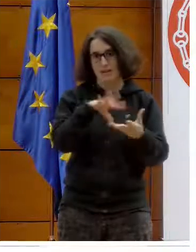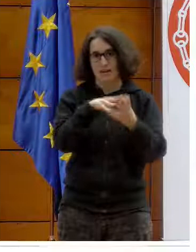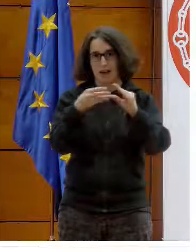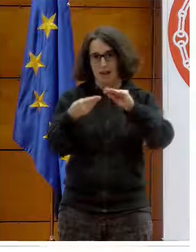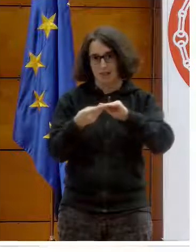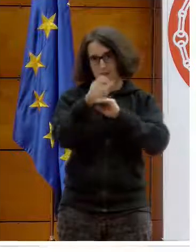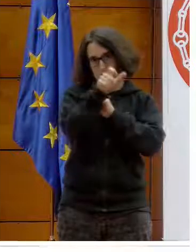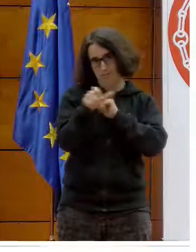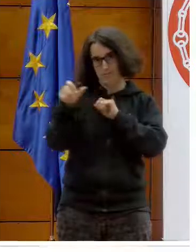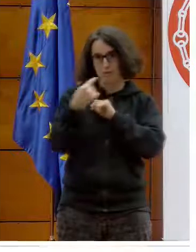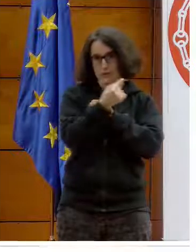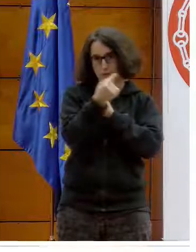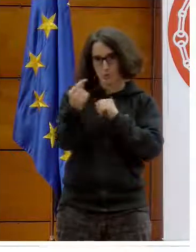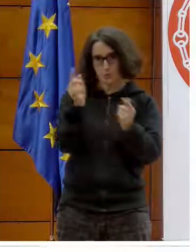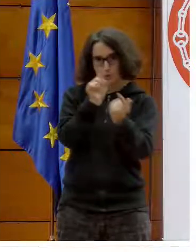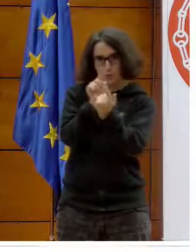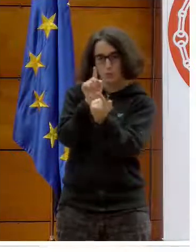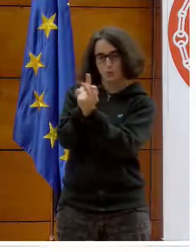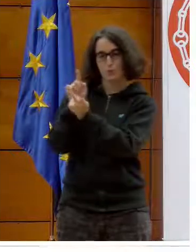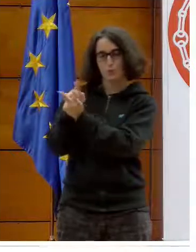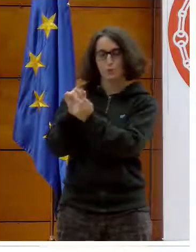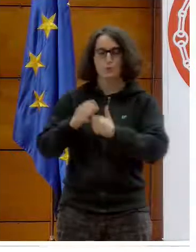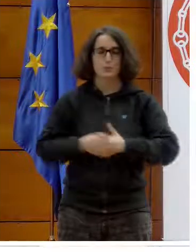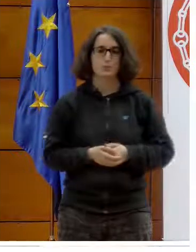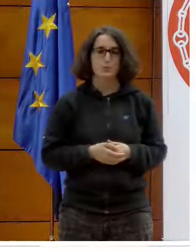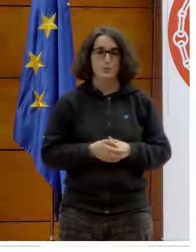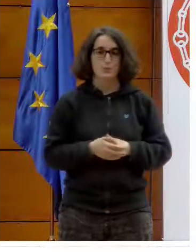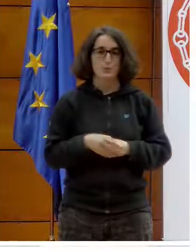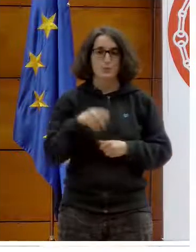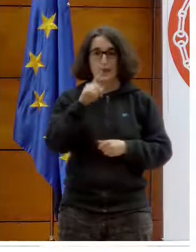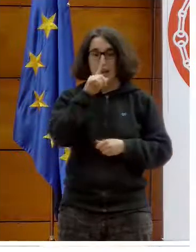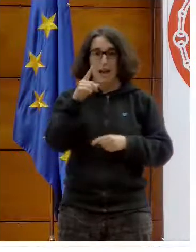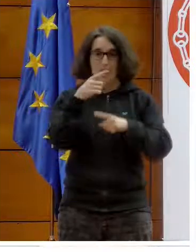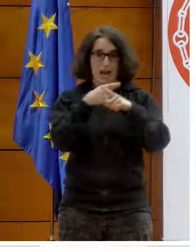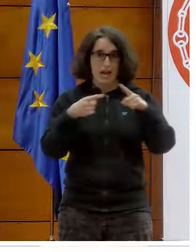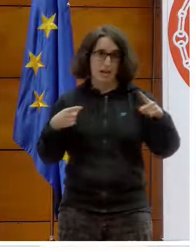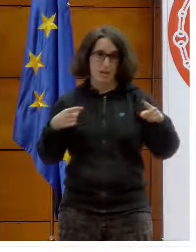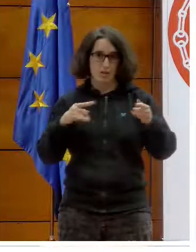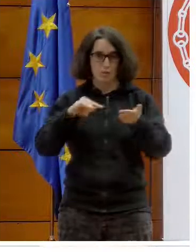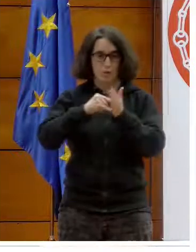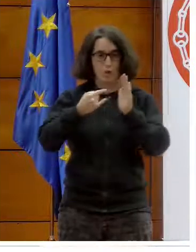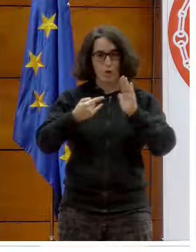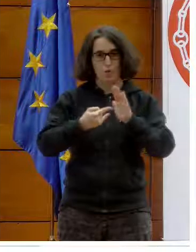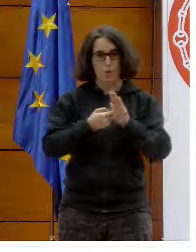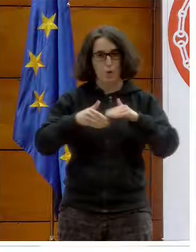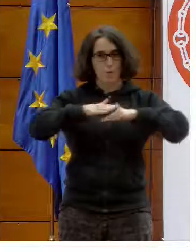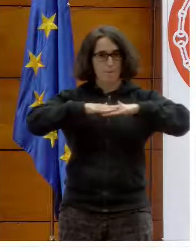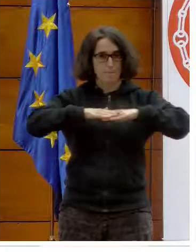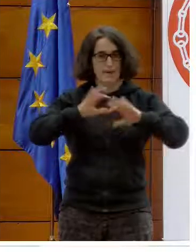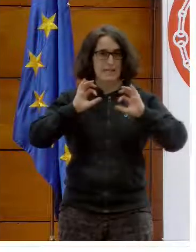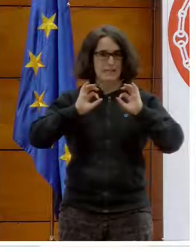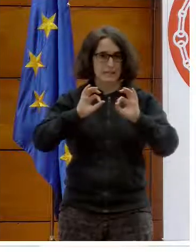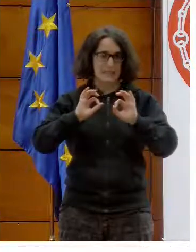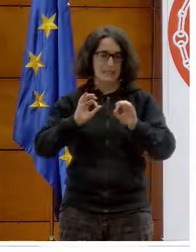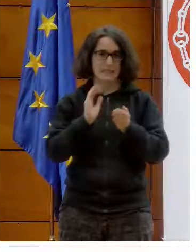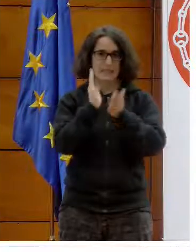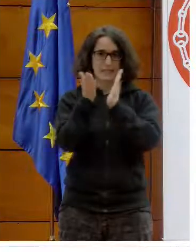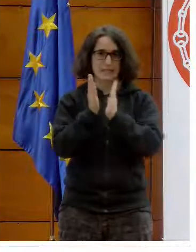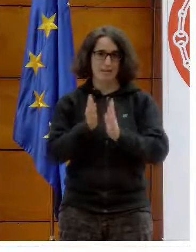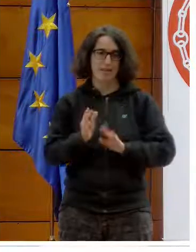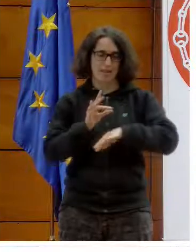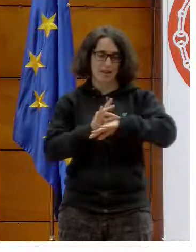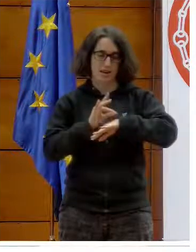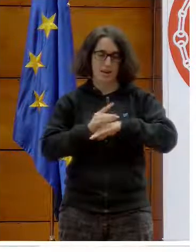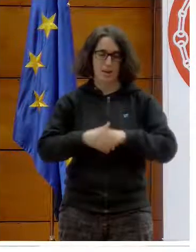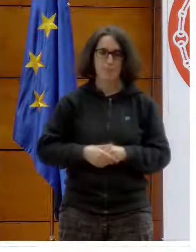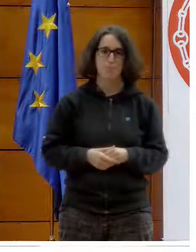paciente. Durante este año y medio, el proyecto ha estado basado principalmente en la práctica clínica y sí que podemos